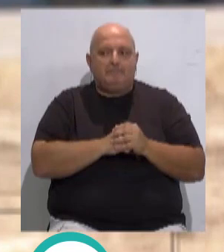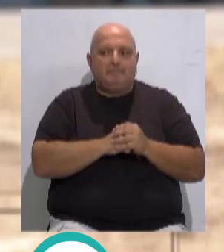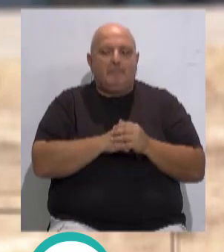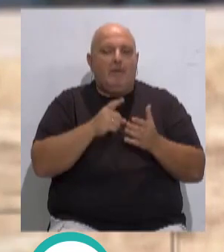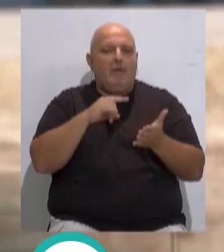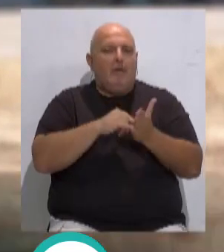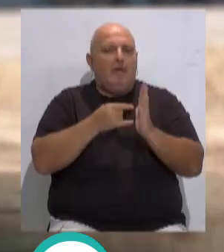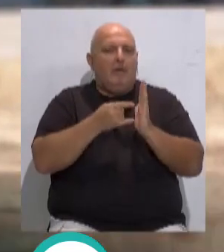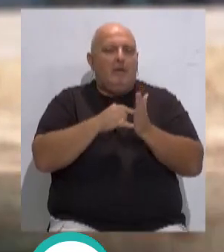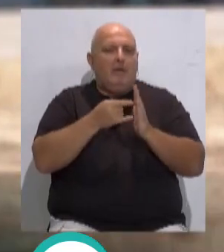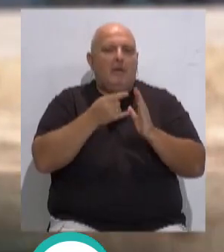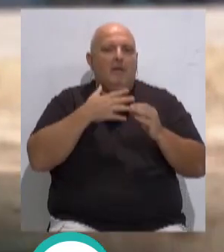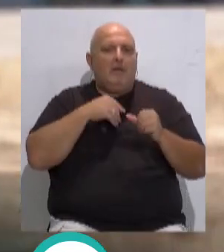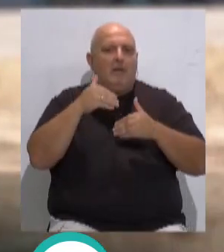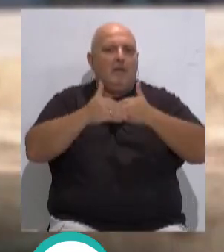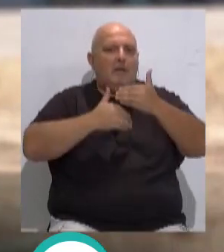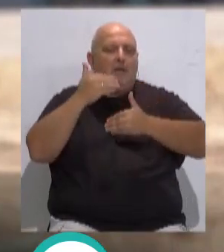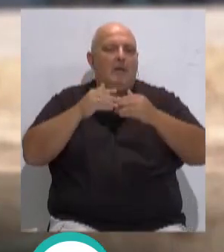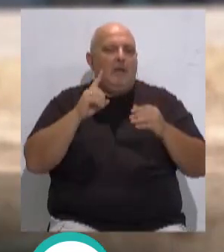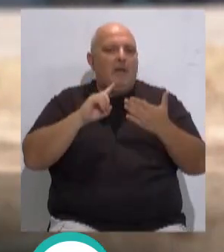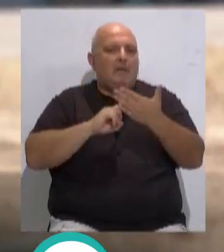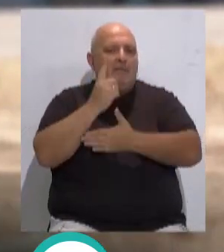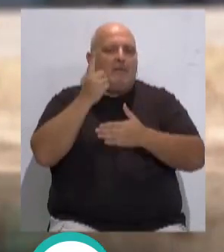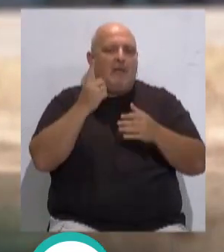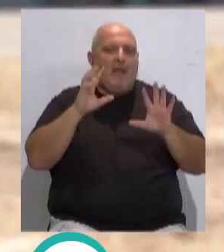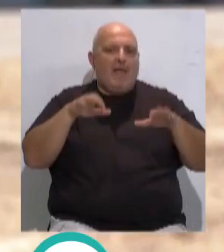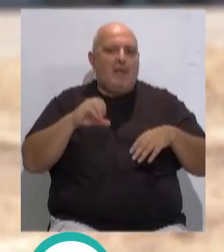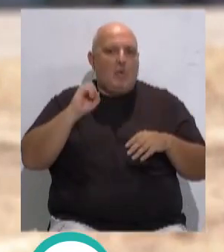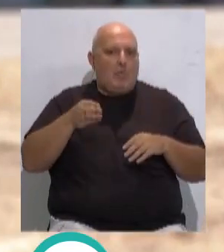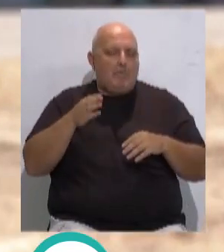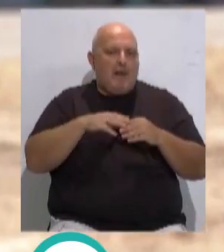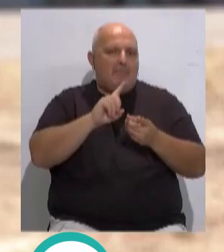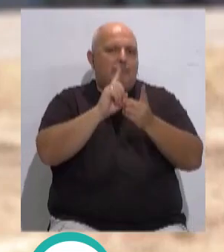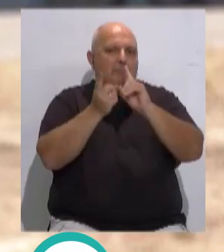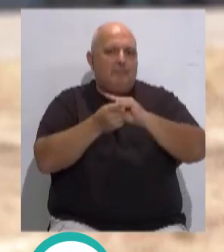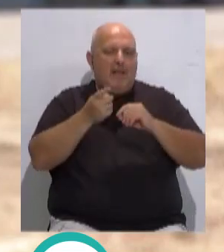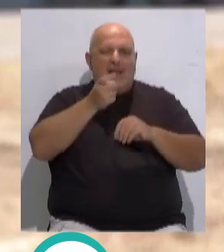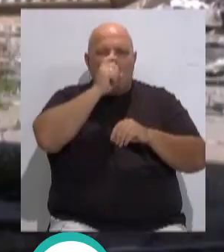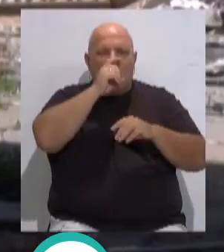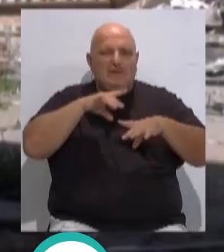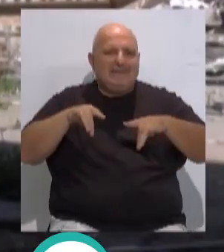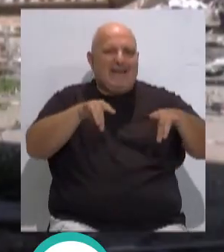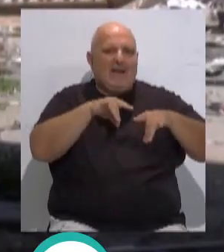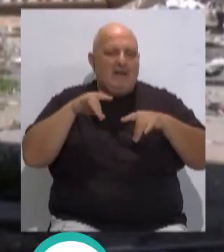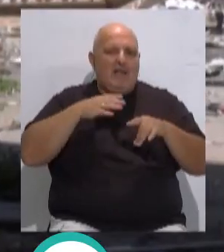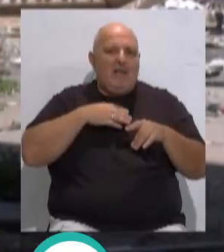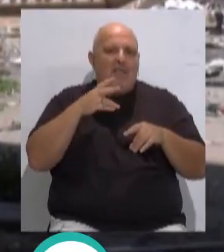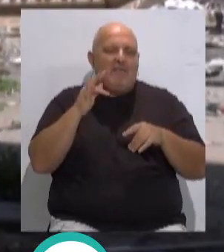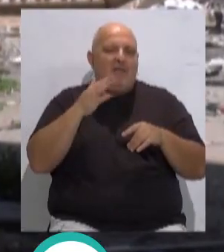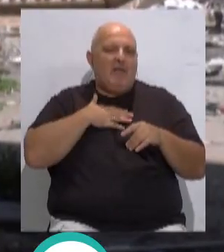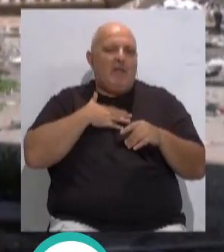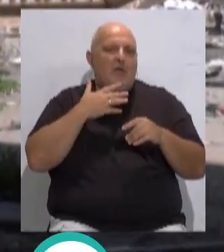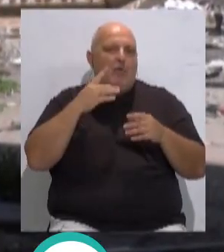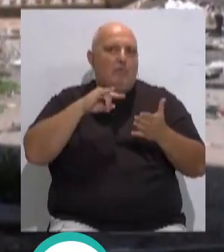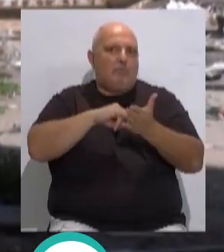El proyecto Sport Tech City sigue adelante. La iniciativa impulsada por el Cádiz Club de Fútbol para convertir estos antiguos terrenos de Delphi en un